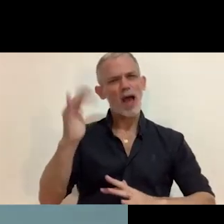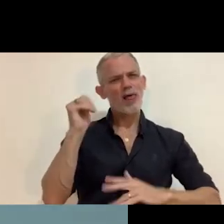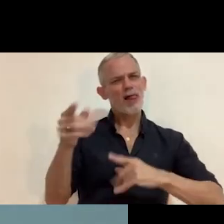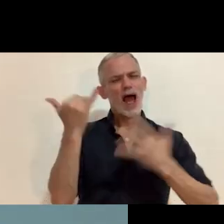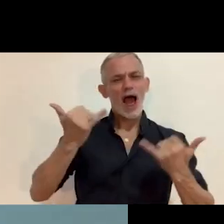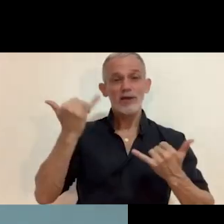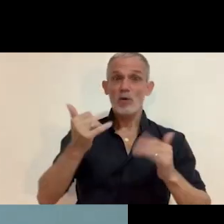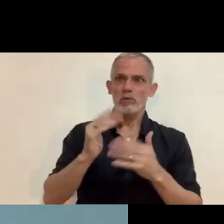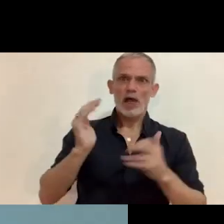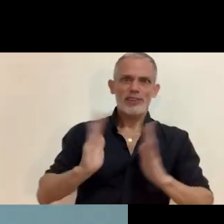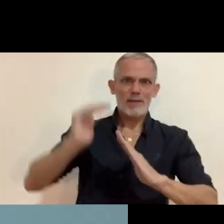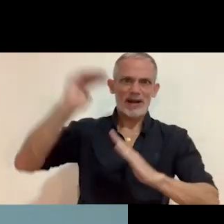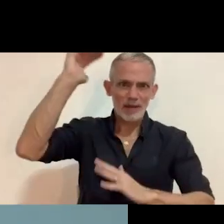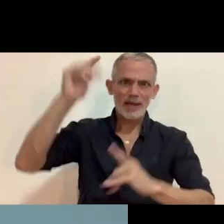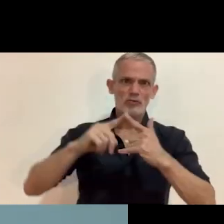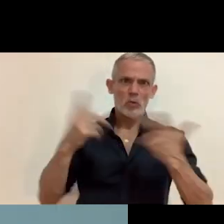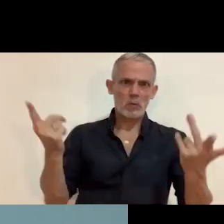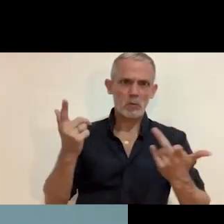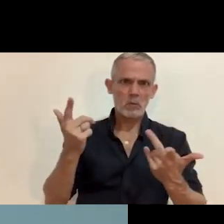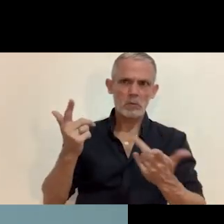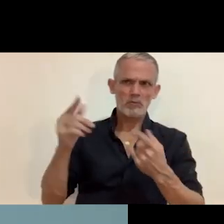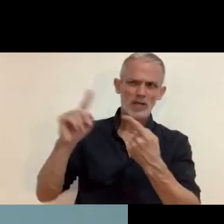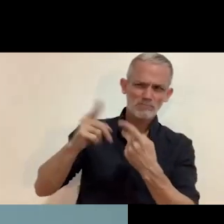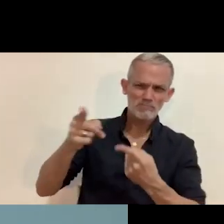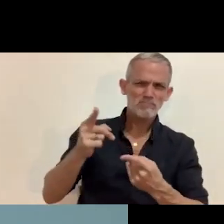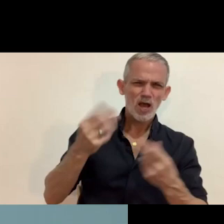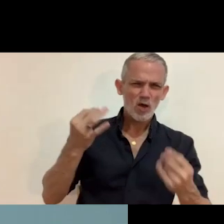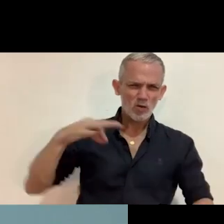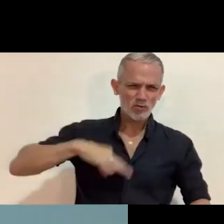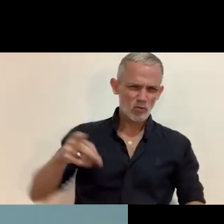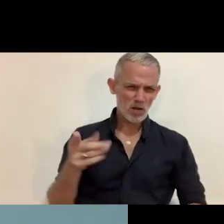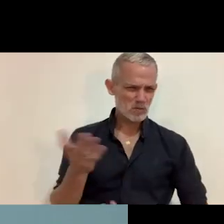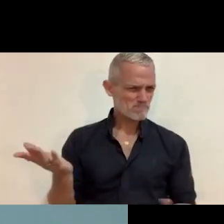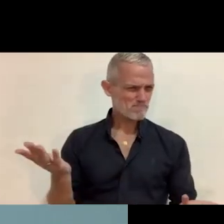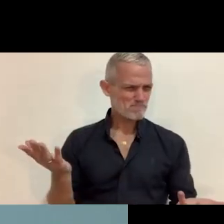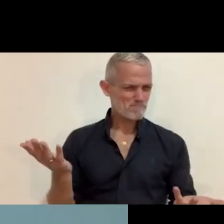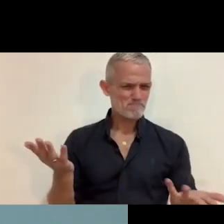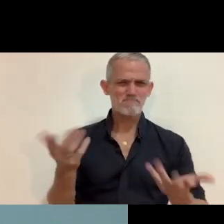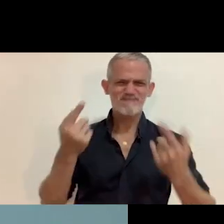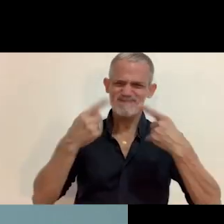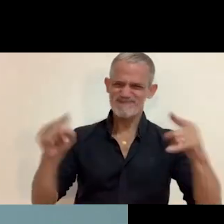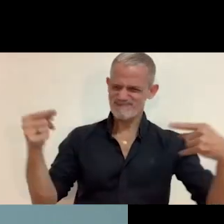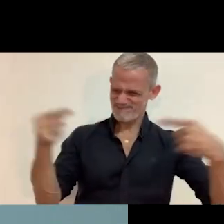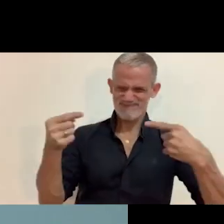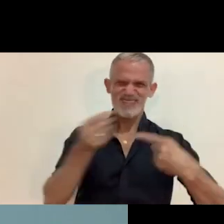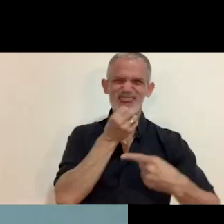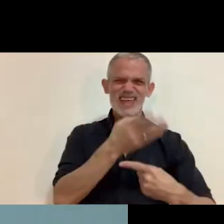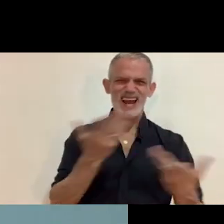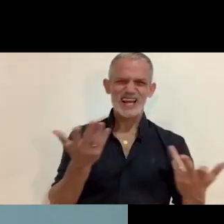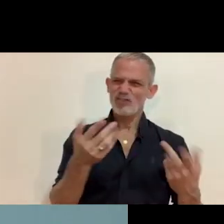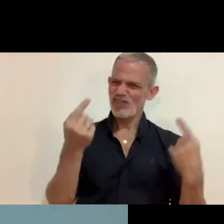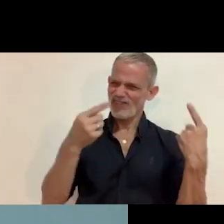esos departamentos que no se condicen con los ingresos que tienen, por lo menos con los ingresos que tiene declarados.